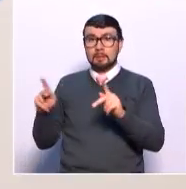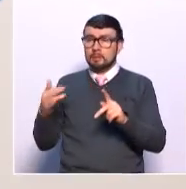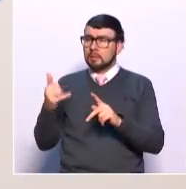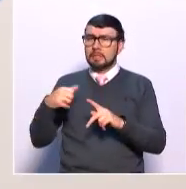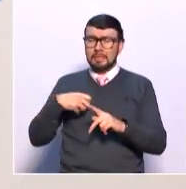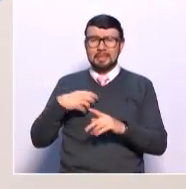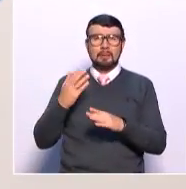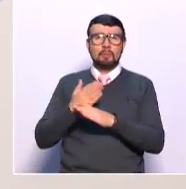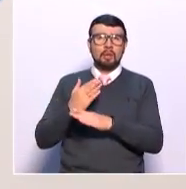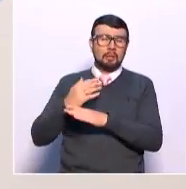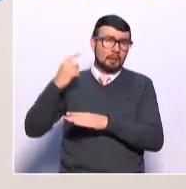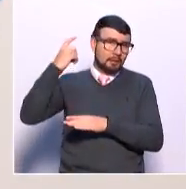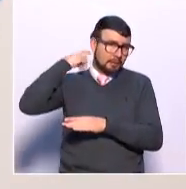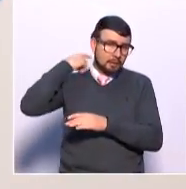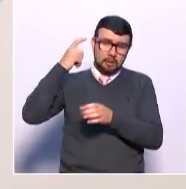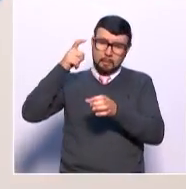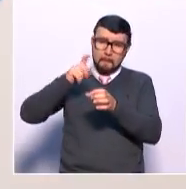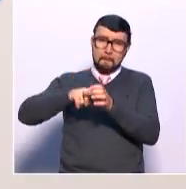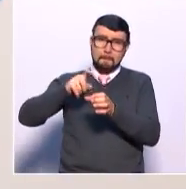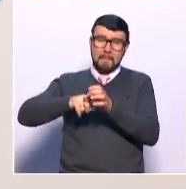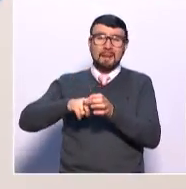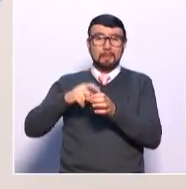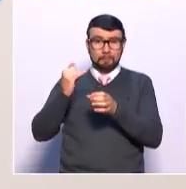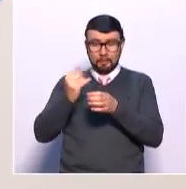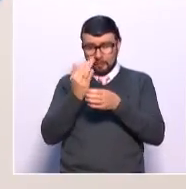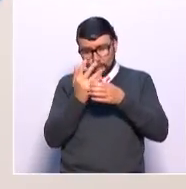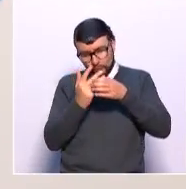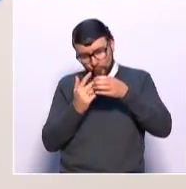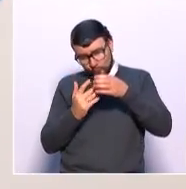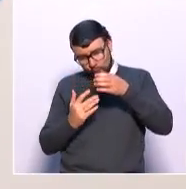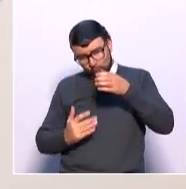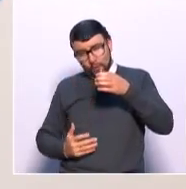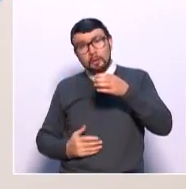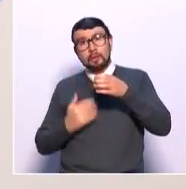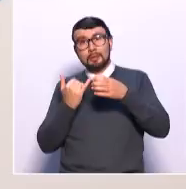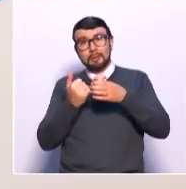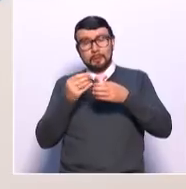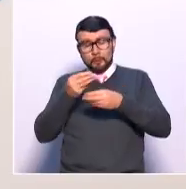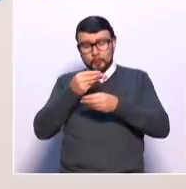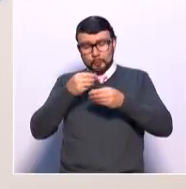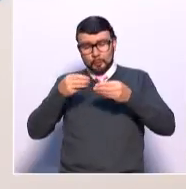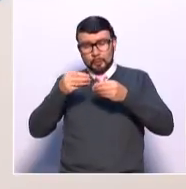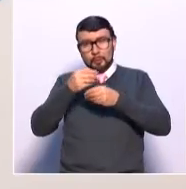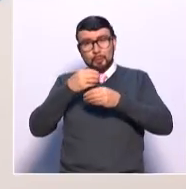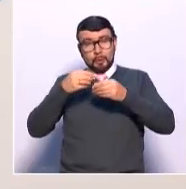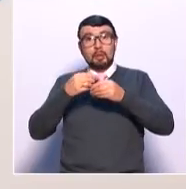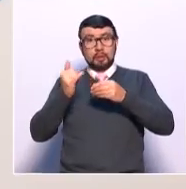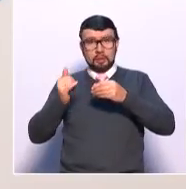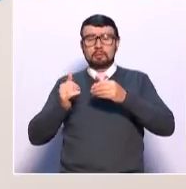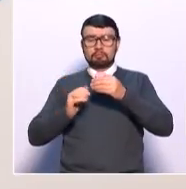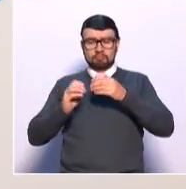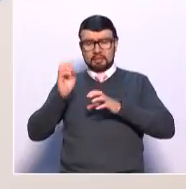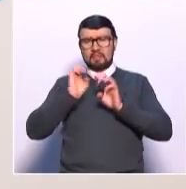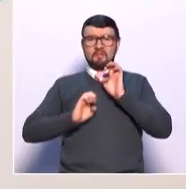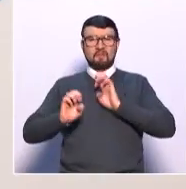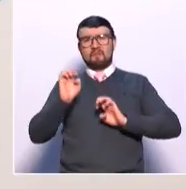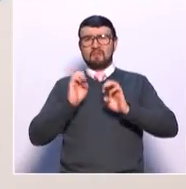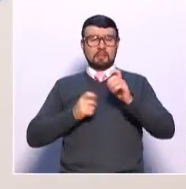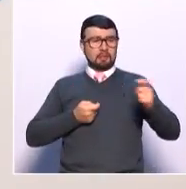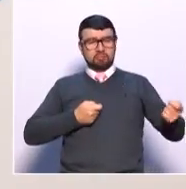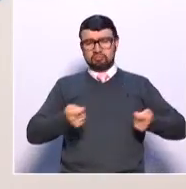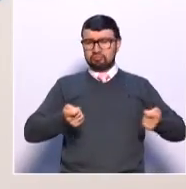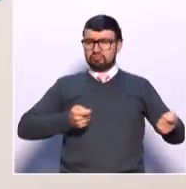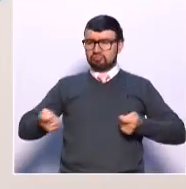la médula ósea lo que la gente llama al tuétano del hueso porque ahí se produce el sistema de defensas también